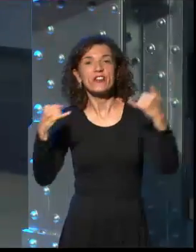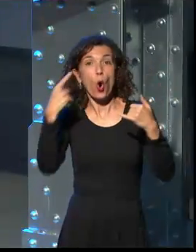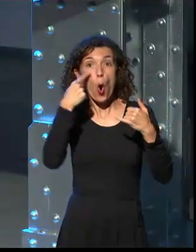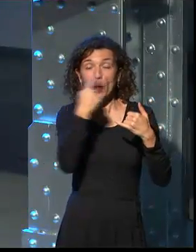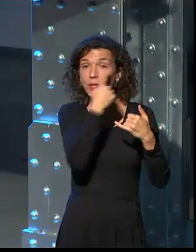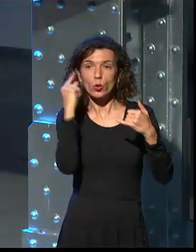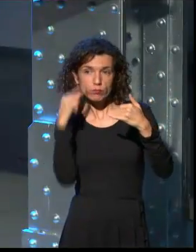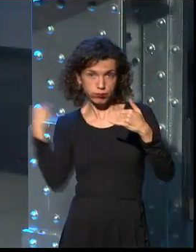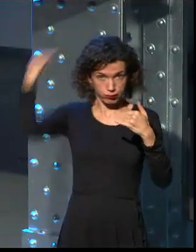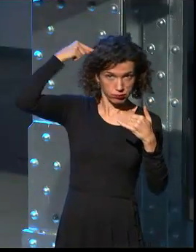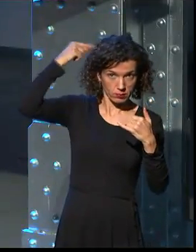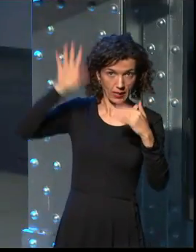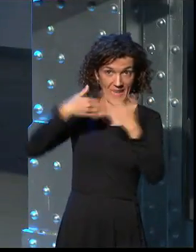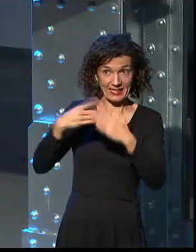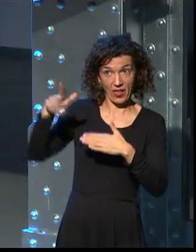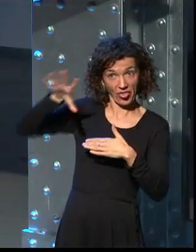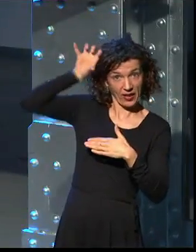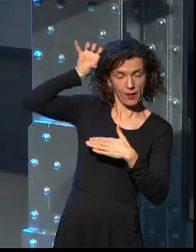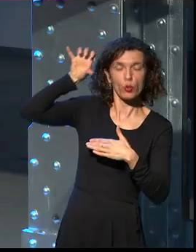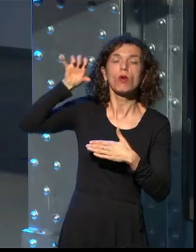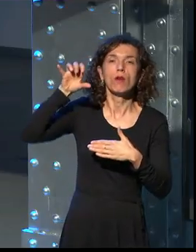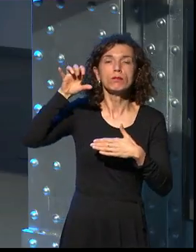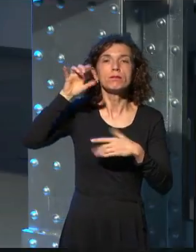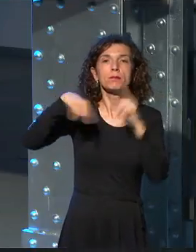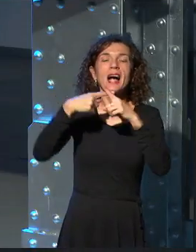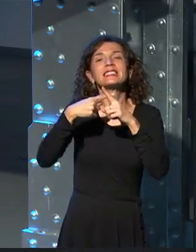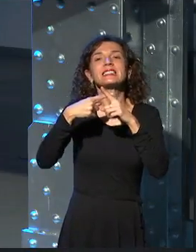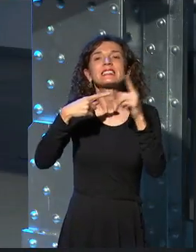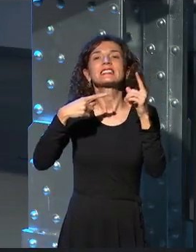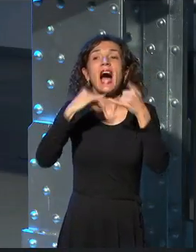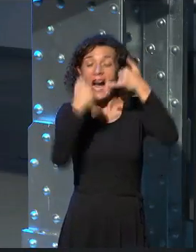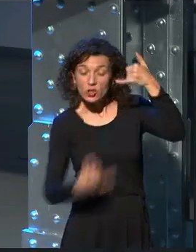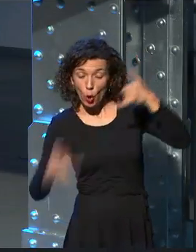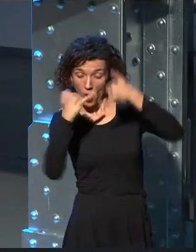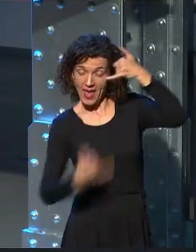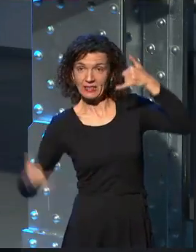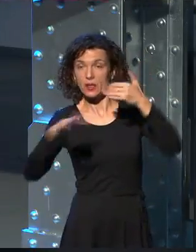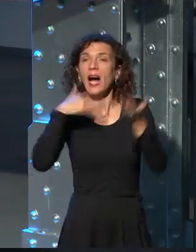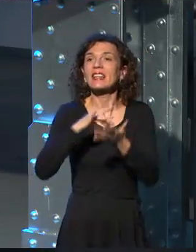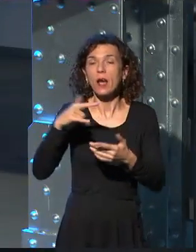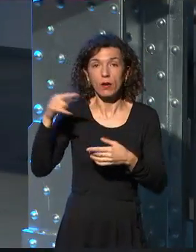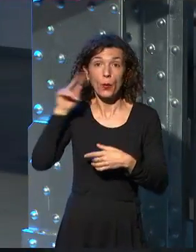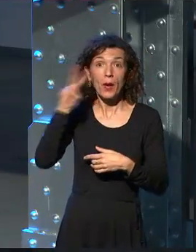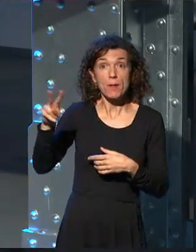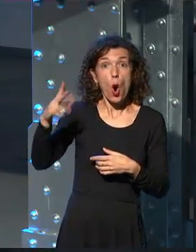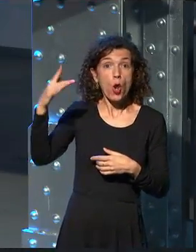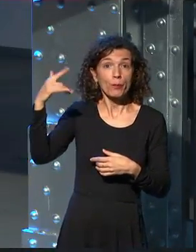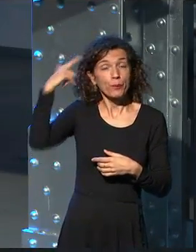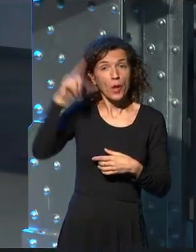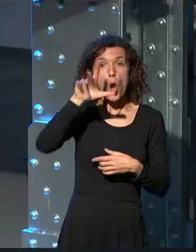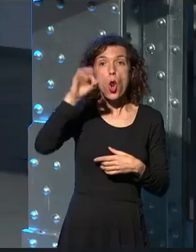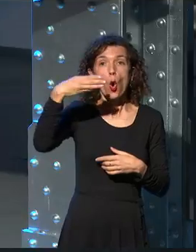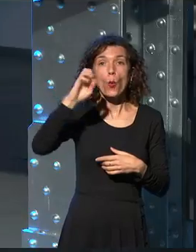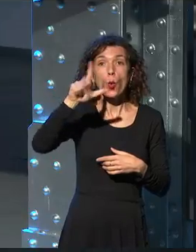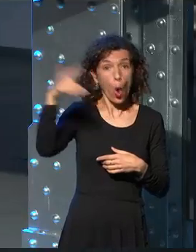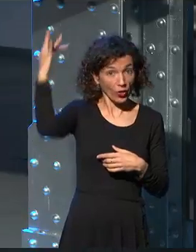óptico y las diferentes axones y ramificaciones. Hasta aquí tenemos el lóbulo occipital del